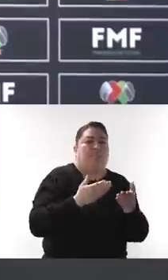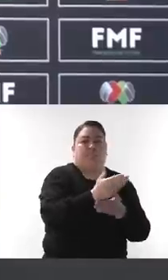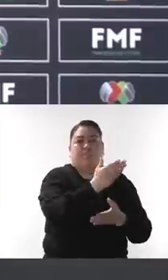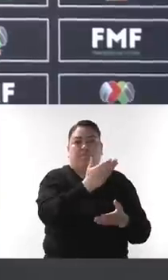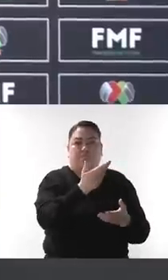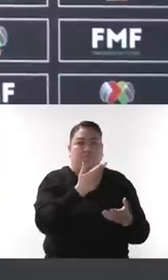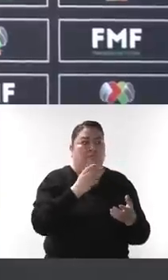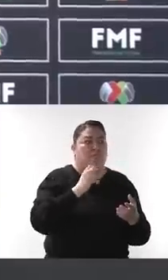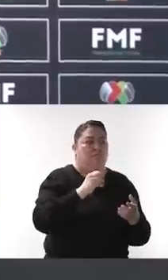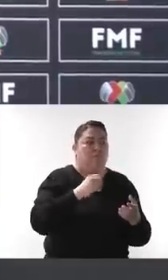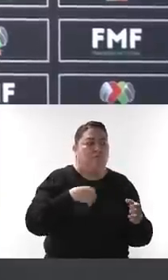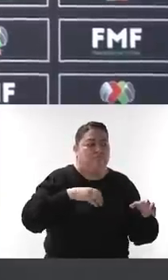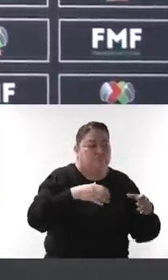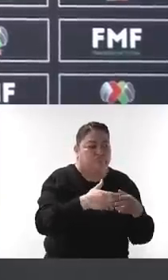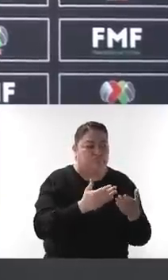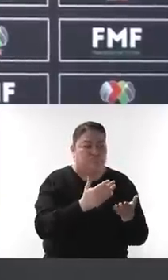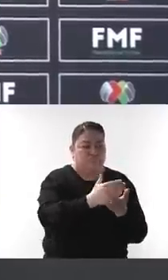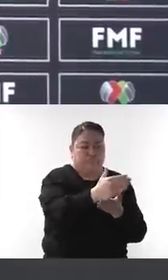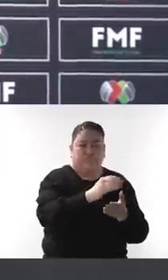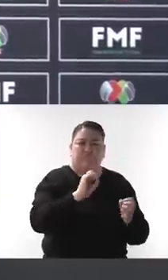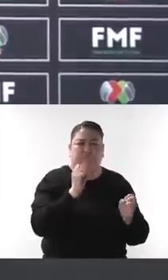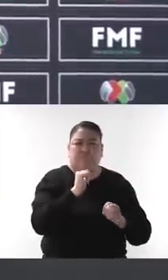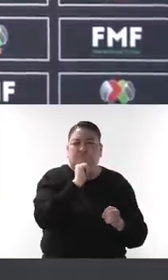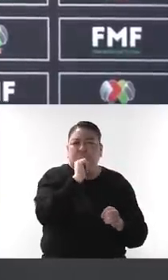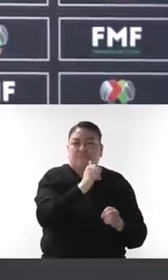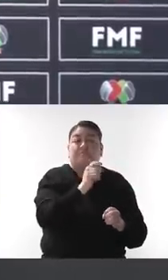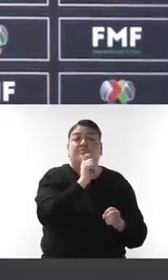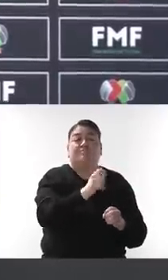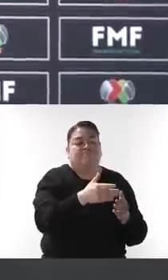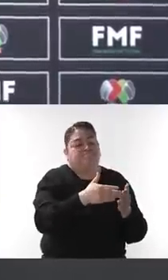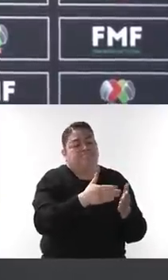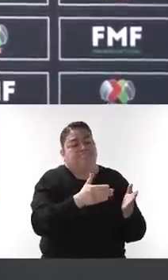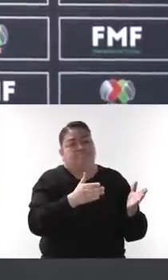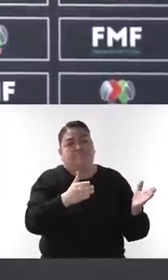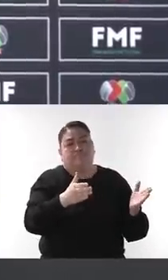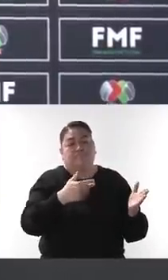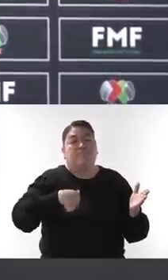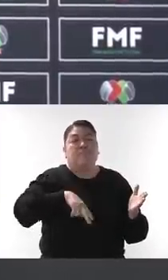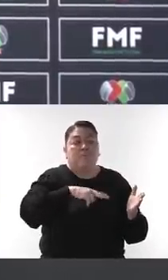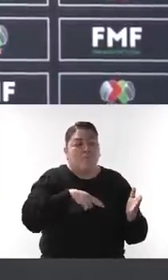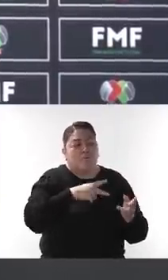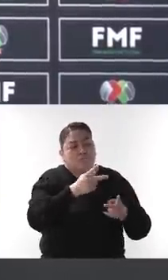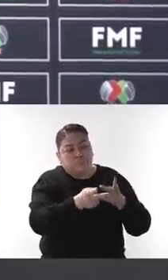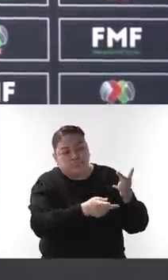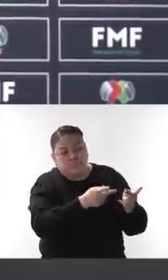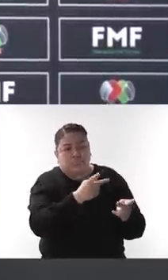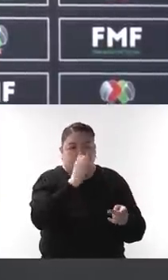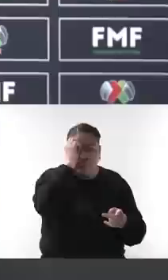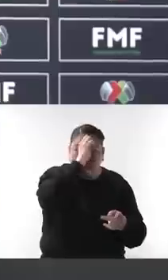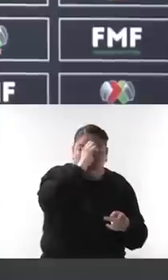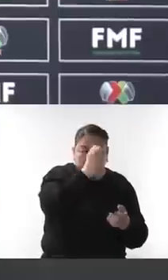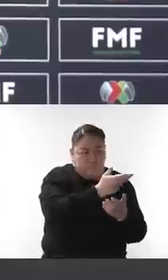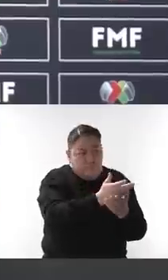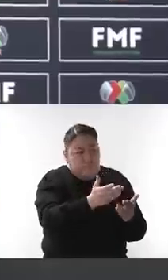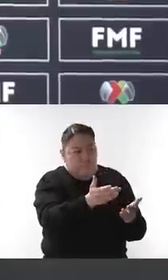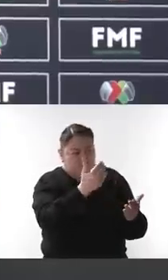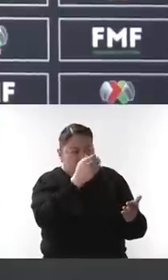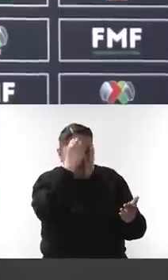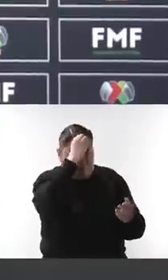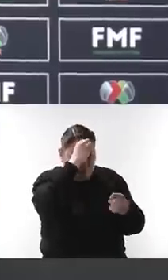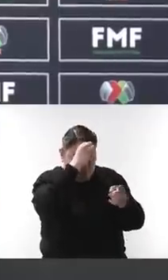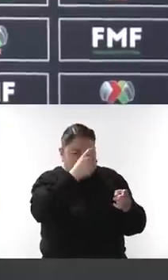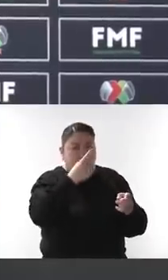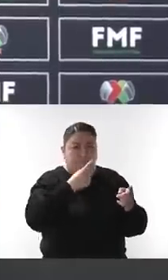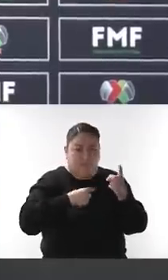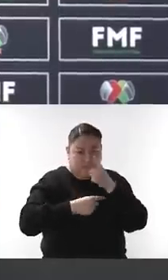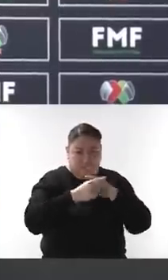resto de los dueños. Al revés, se está ampliando este abanico de opiniones para